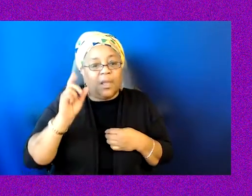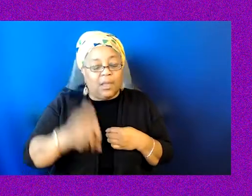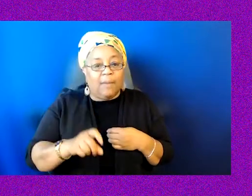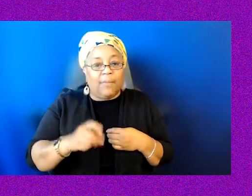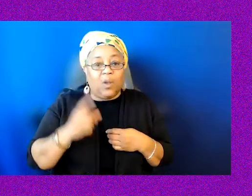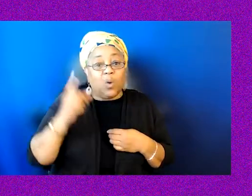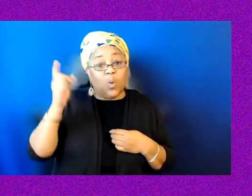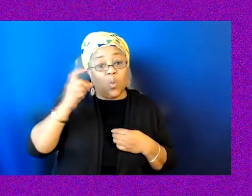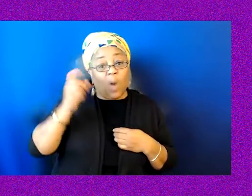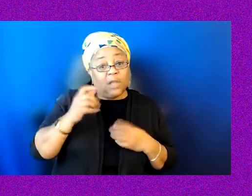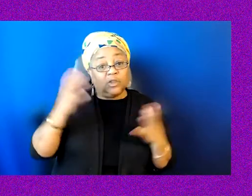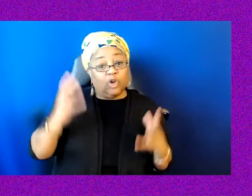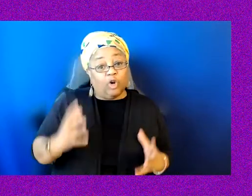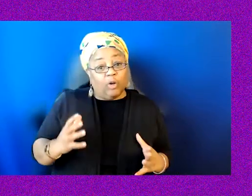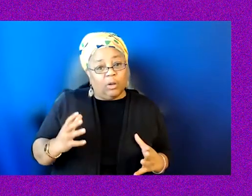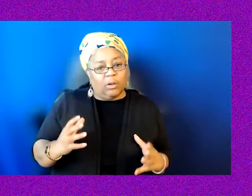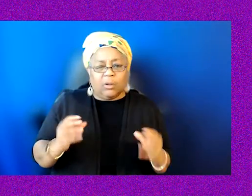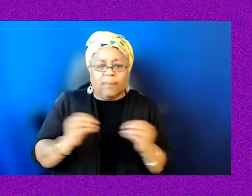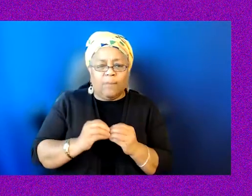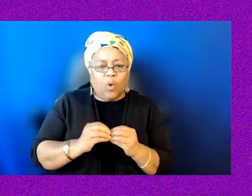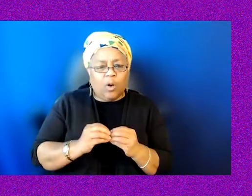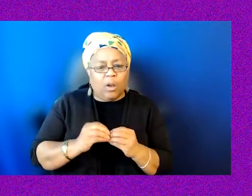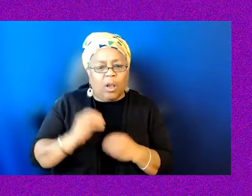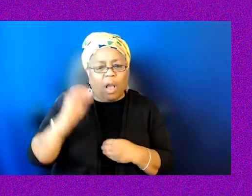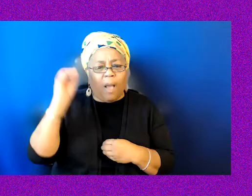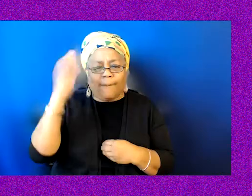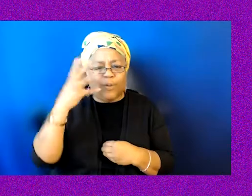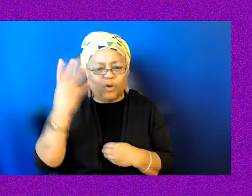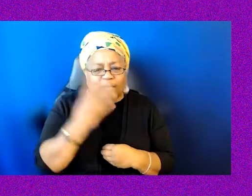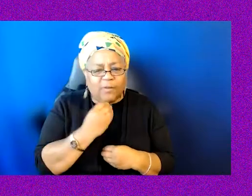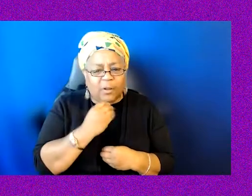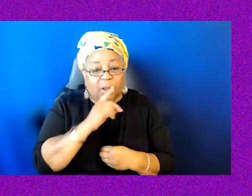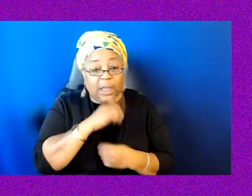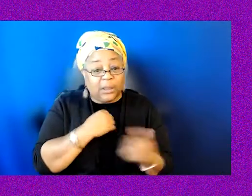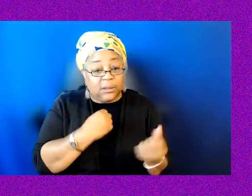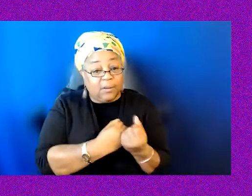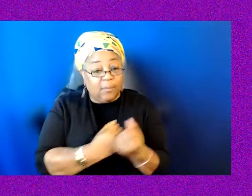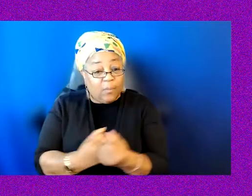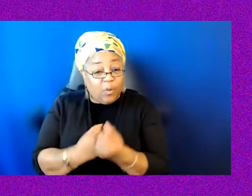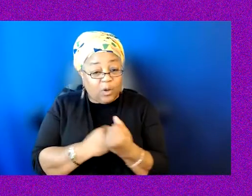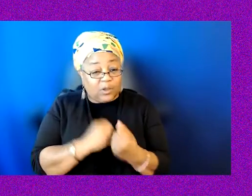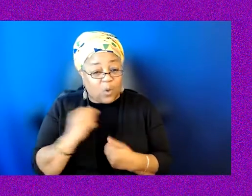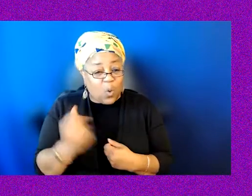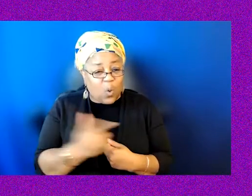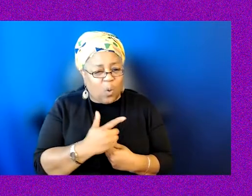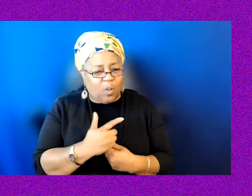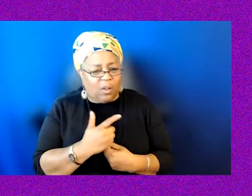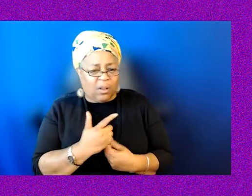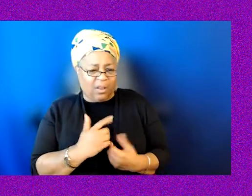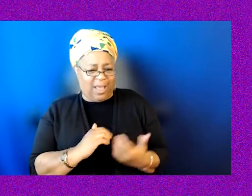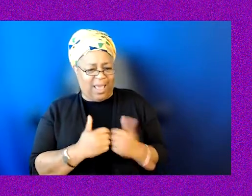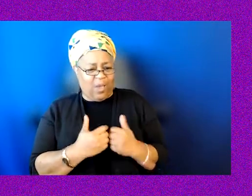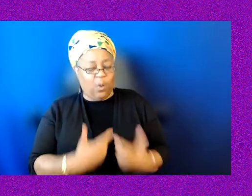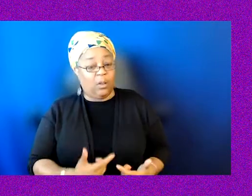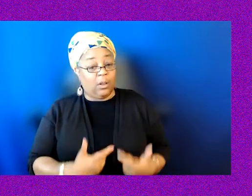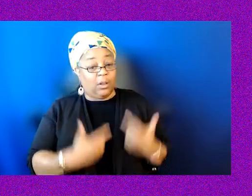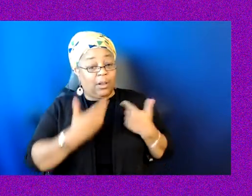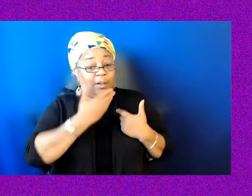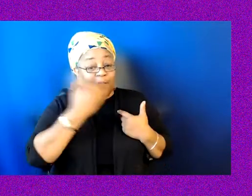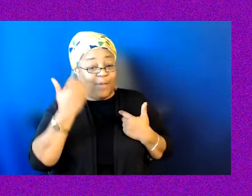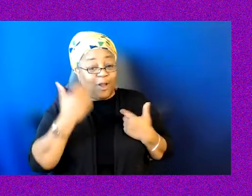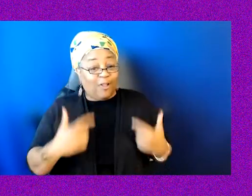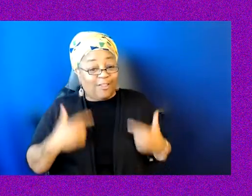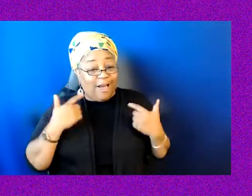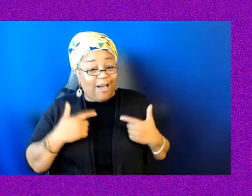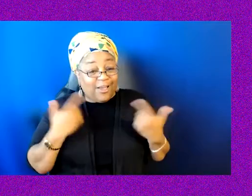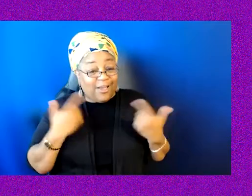y con bondad puede ser más sabio, bonito y divino, puede apoyarnos en vivir mejor